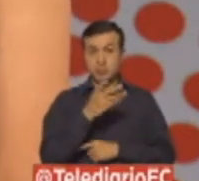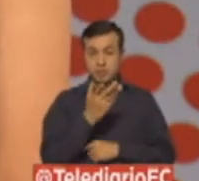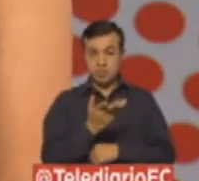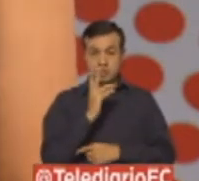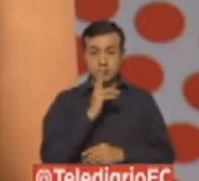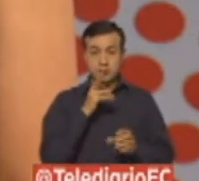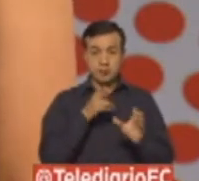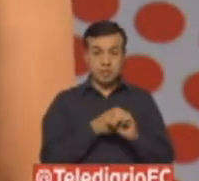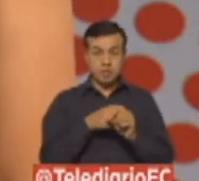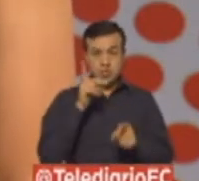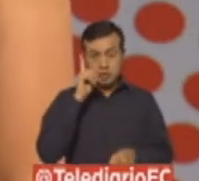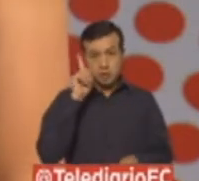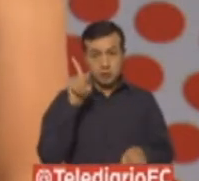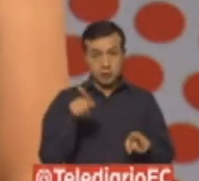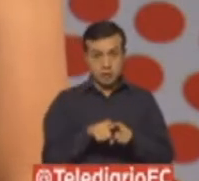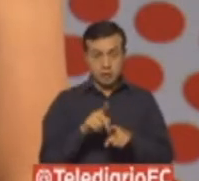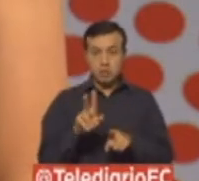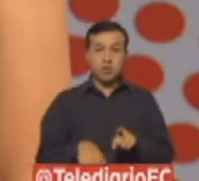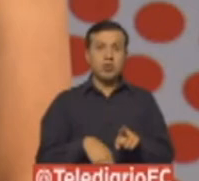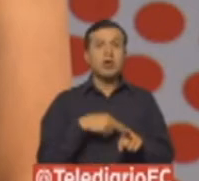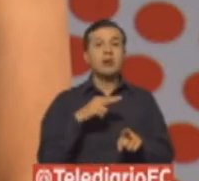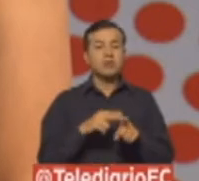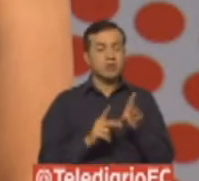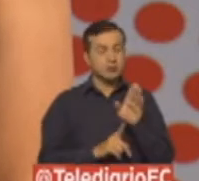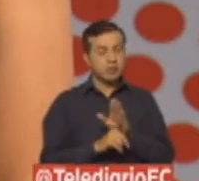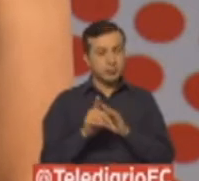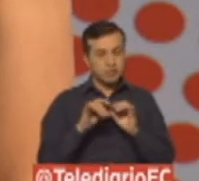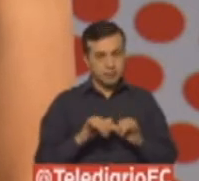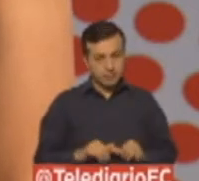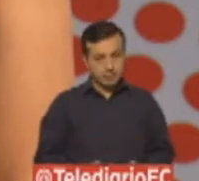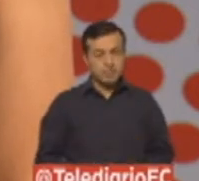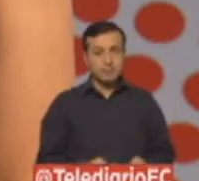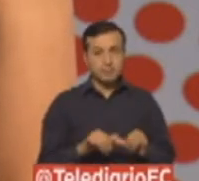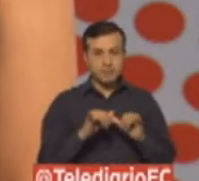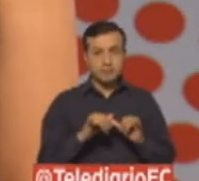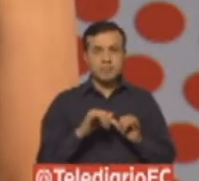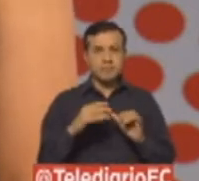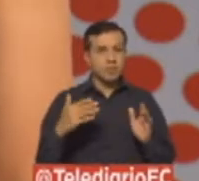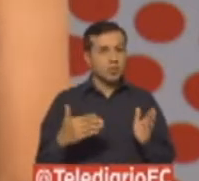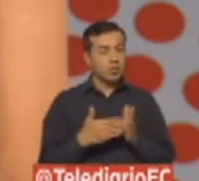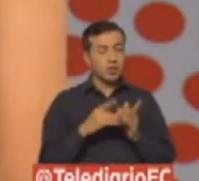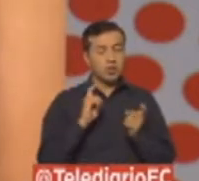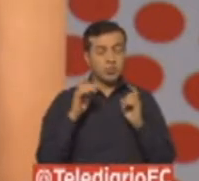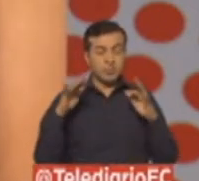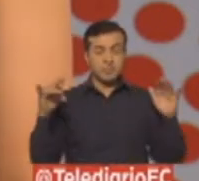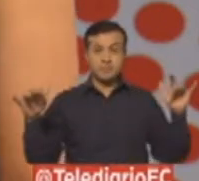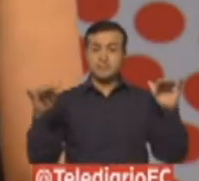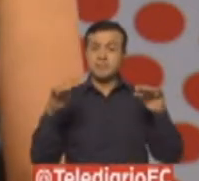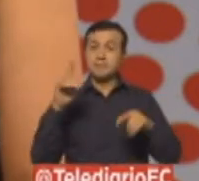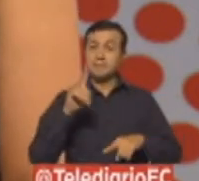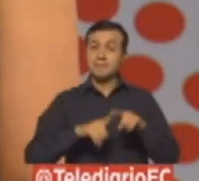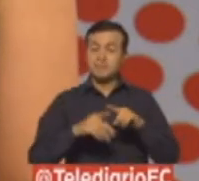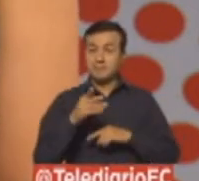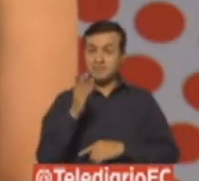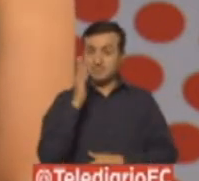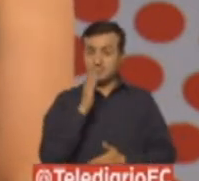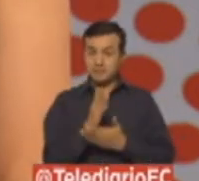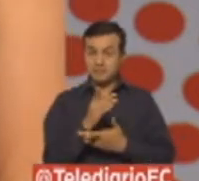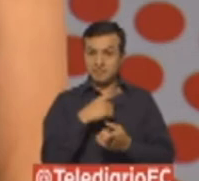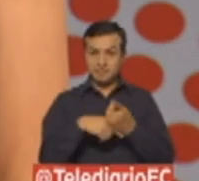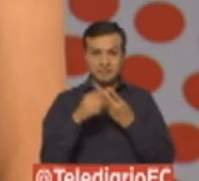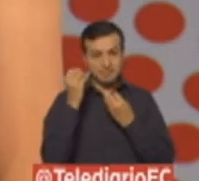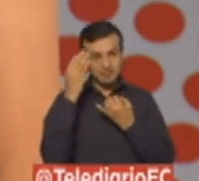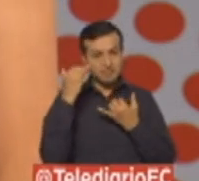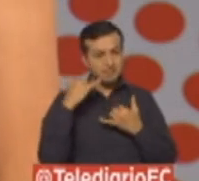formando parte de el acuerdo nacional por el desarrollo sostenible y en contra del cambio climático amigos hacemos una pausa enseguida